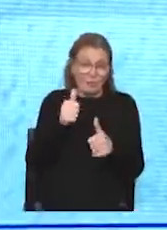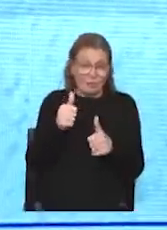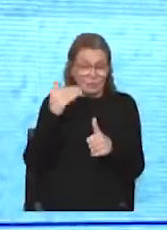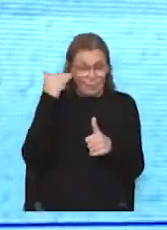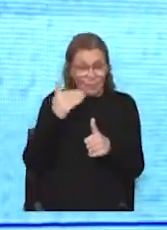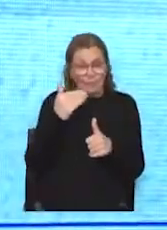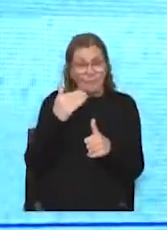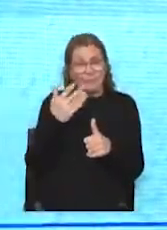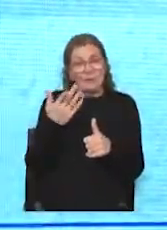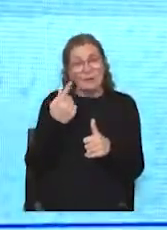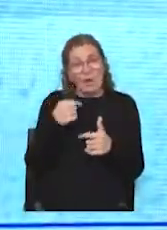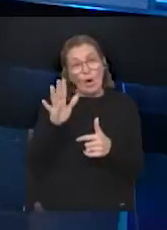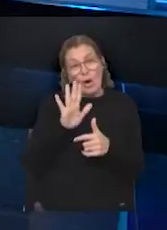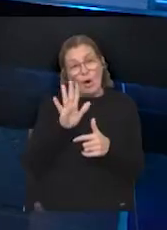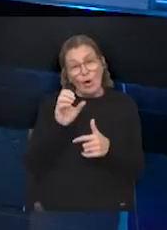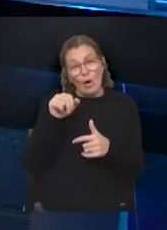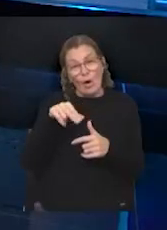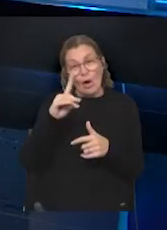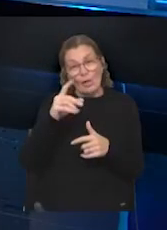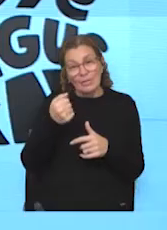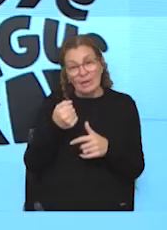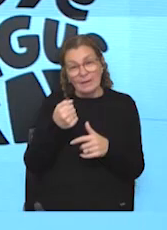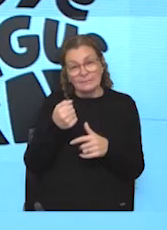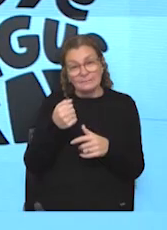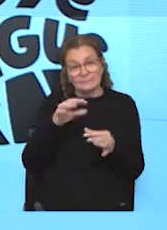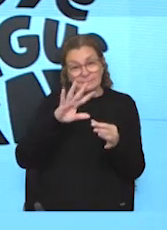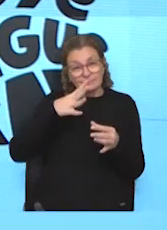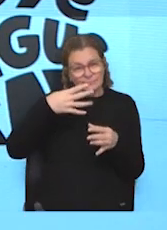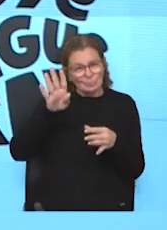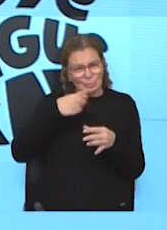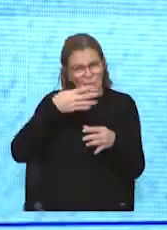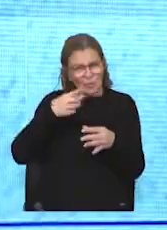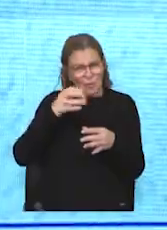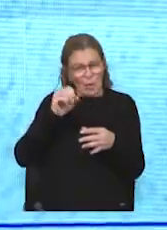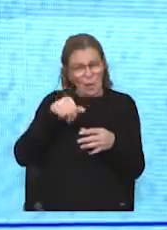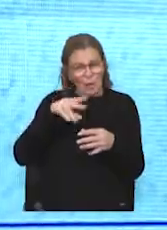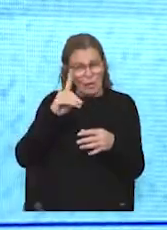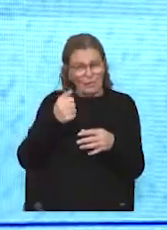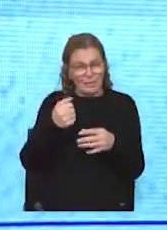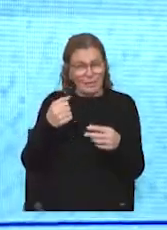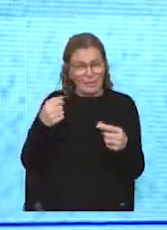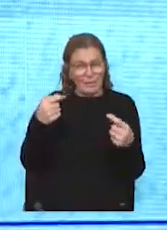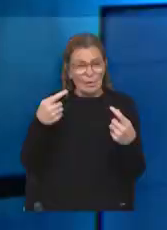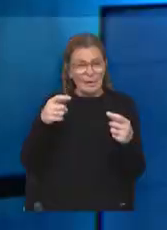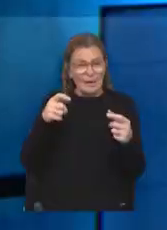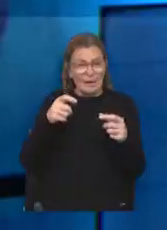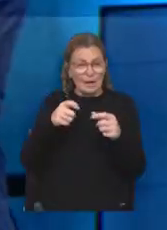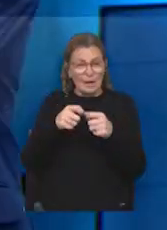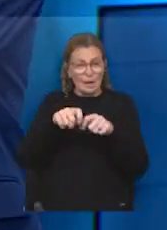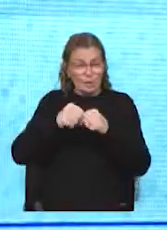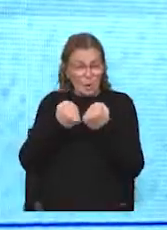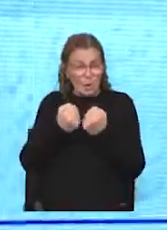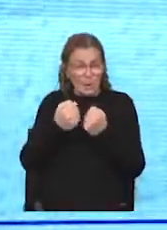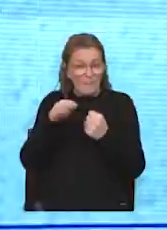profe y ent Hola onda viste que pusiste una alita ahí y una onda es justamente lo que rompe la alita hasta son